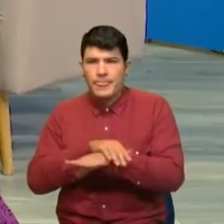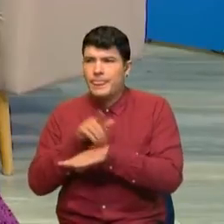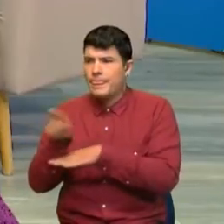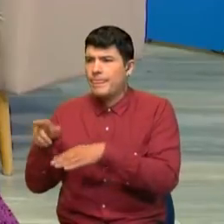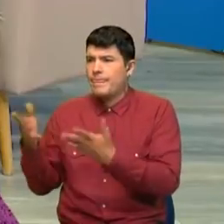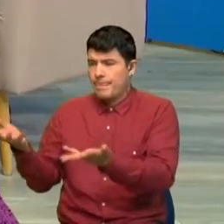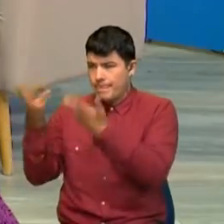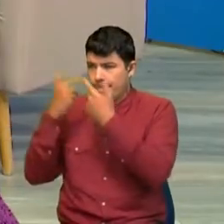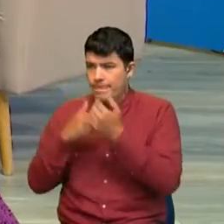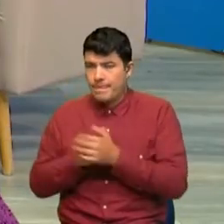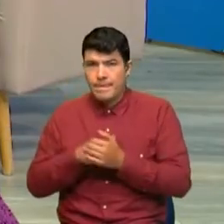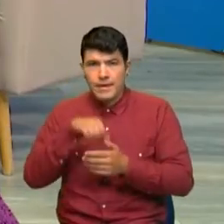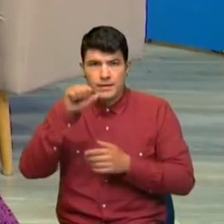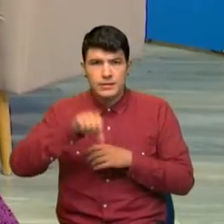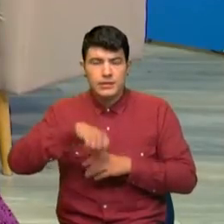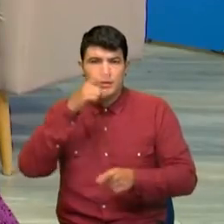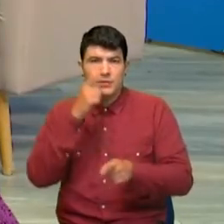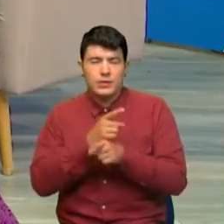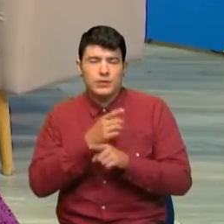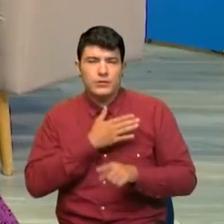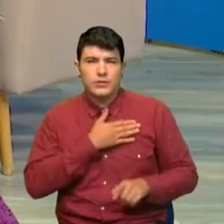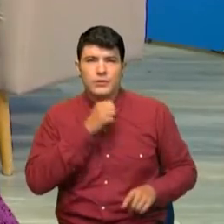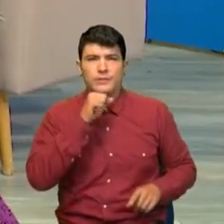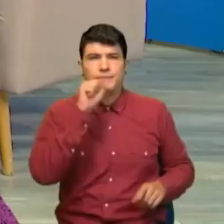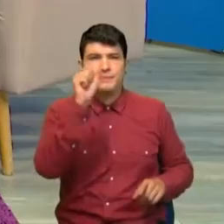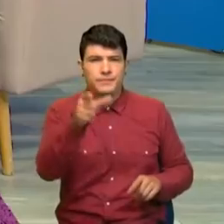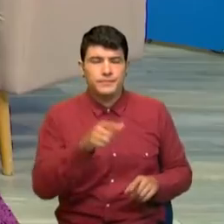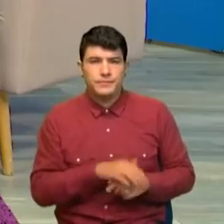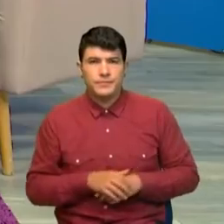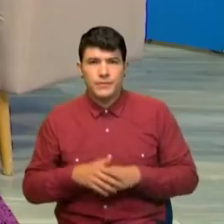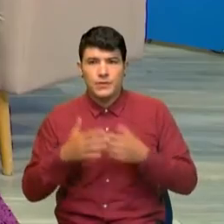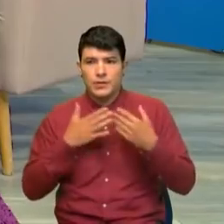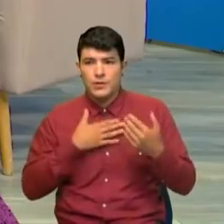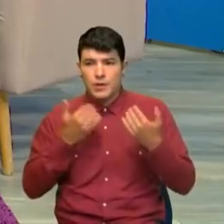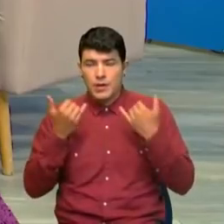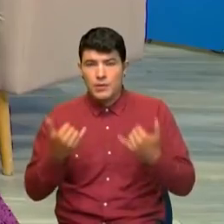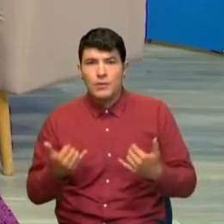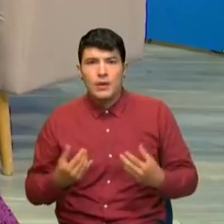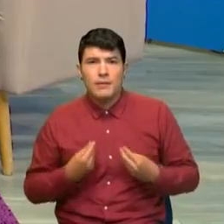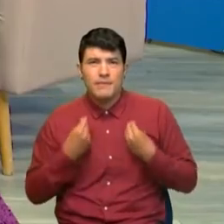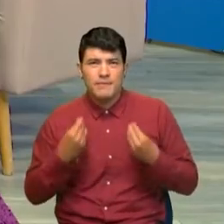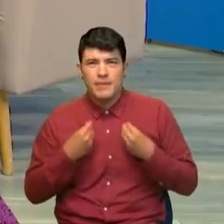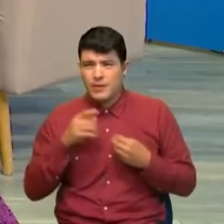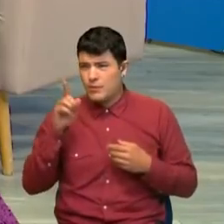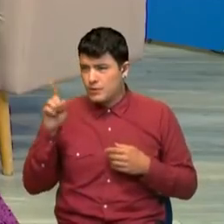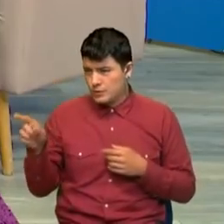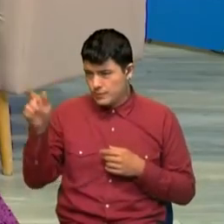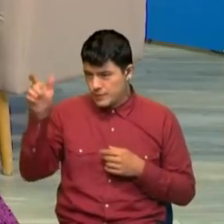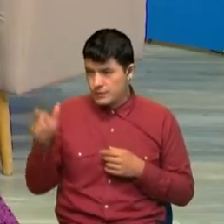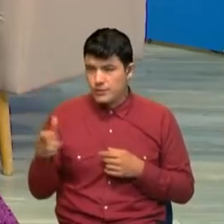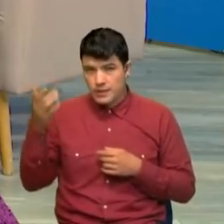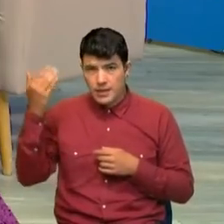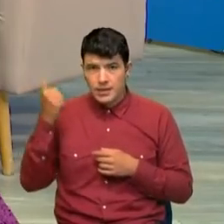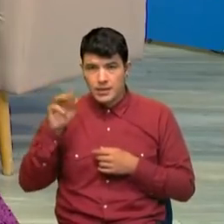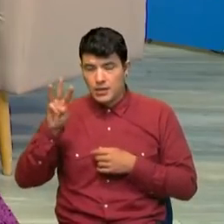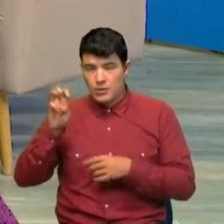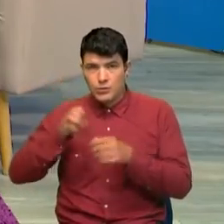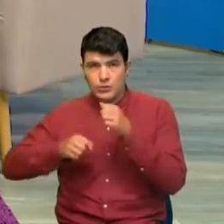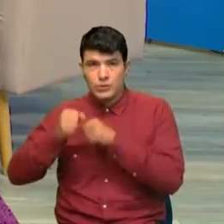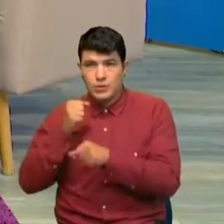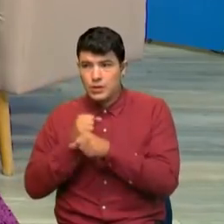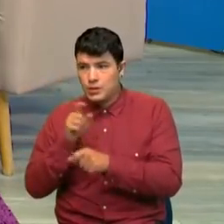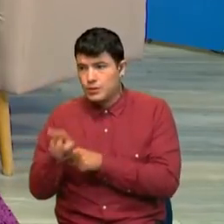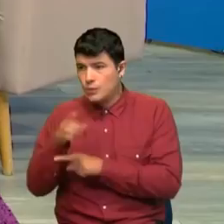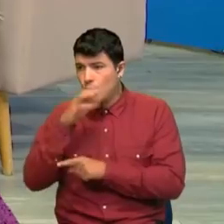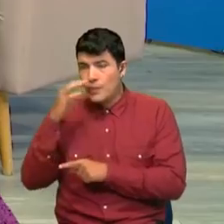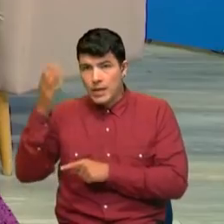está? Cuéntenos. La pregunta mía es la siguiente. Yo estoy viviendo con un señor hace 8 años. Él es